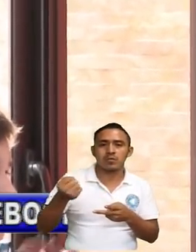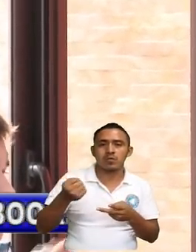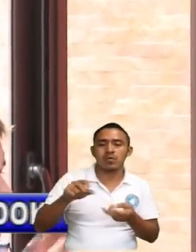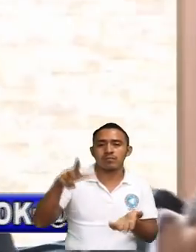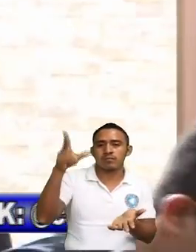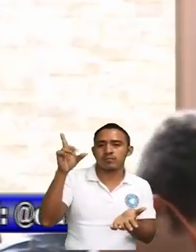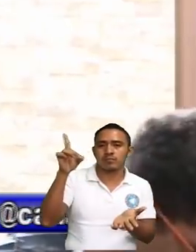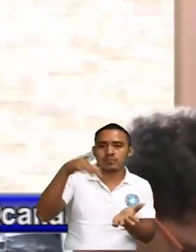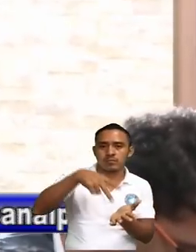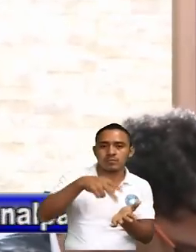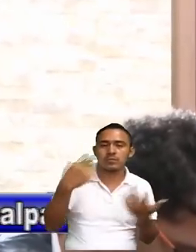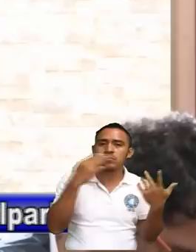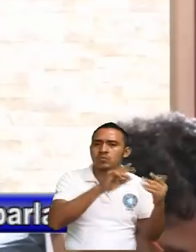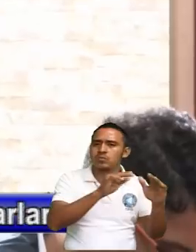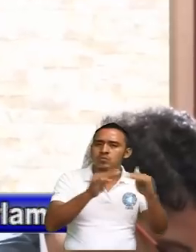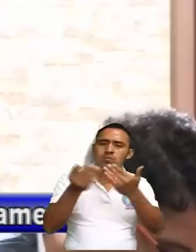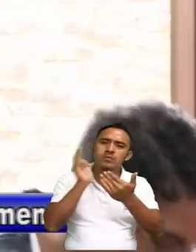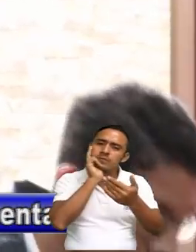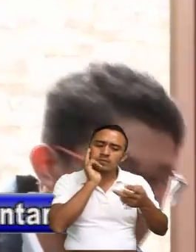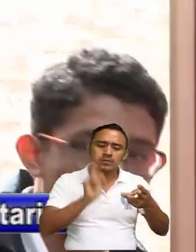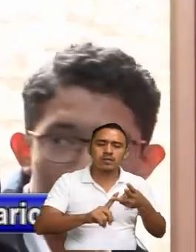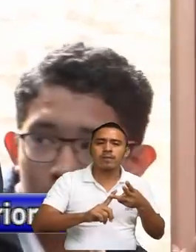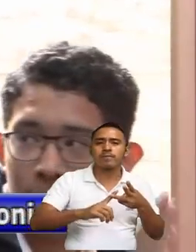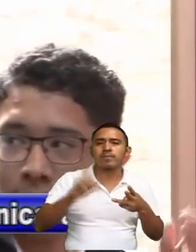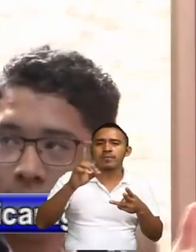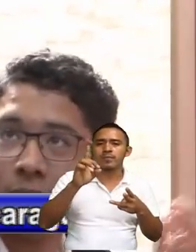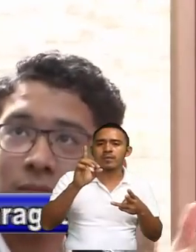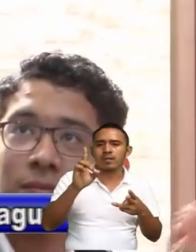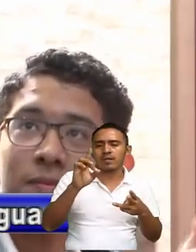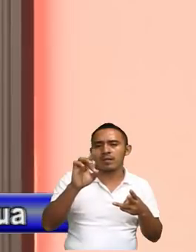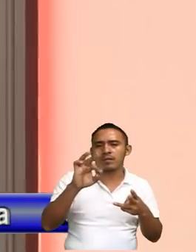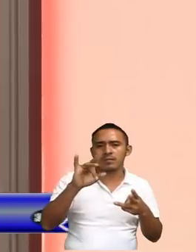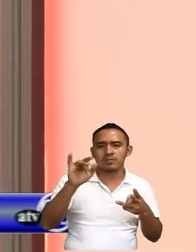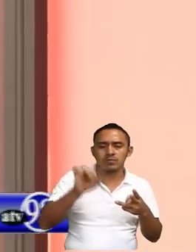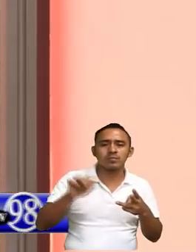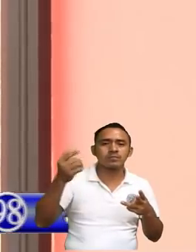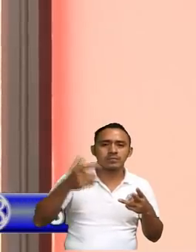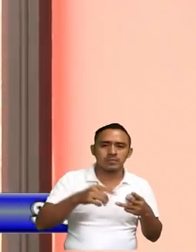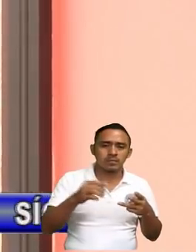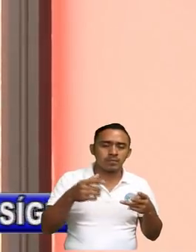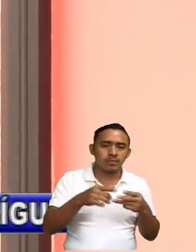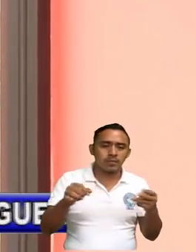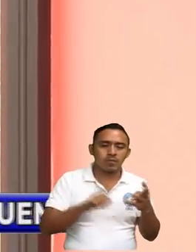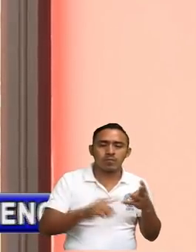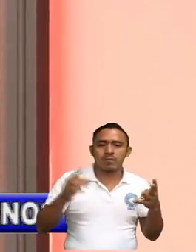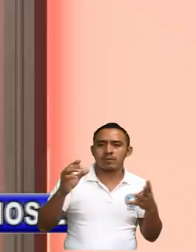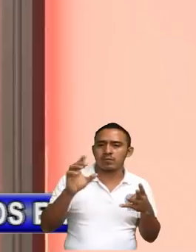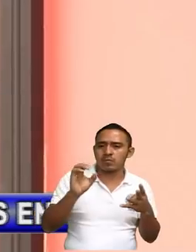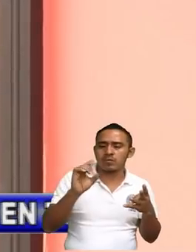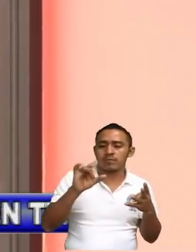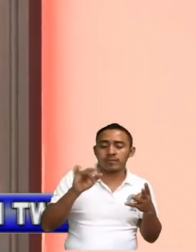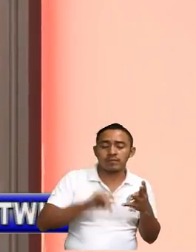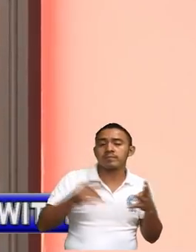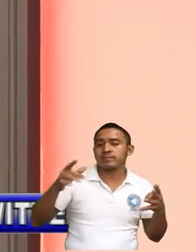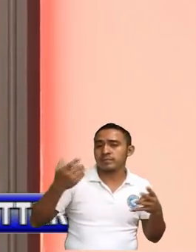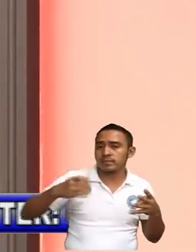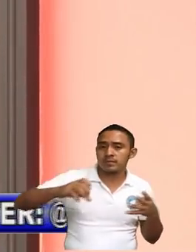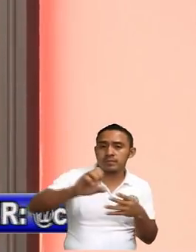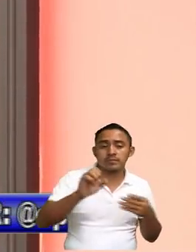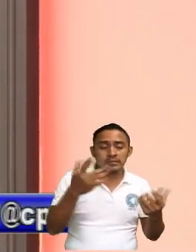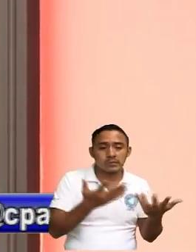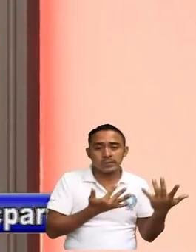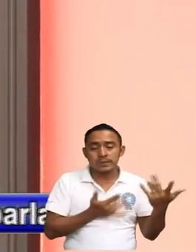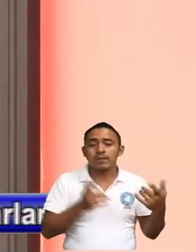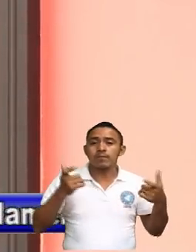Darío, Dayton Josué Valdizón Molina de Managua y Oscar Yamil Espinosa Olivares de Carazo, quienes esperan traer